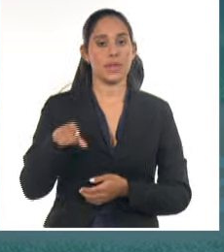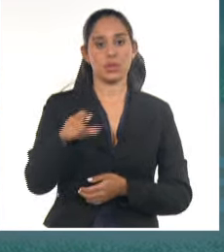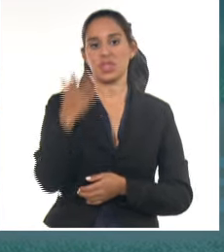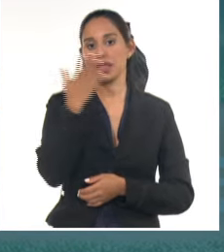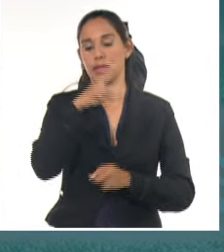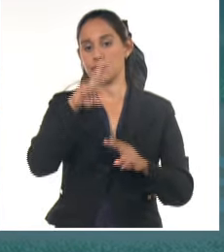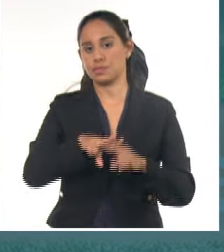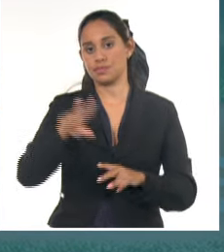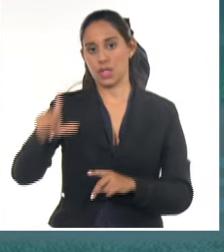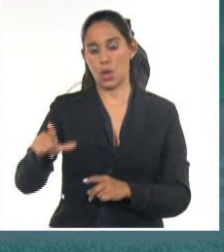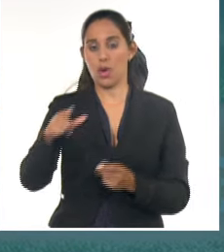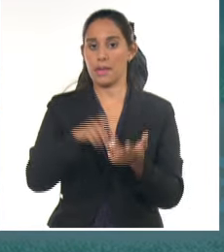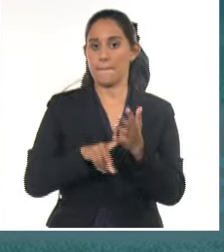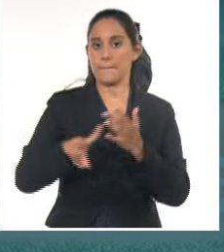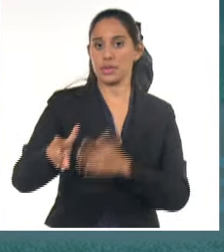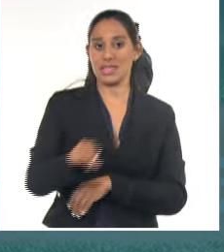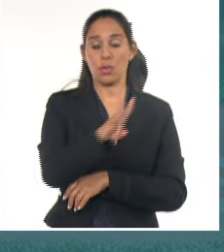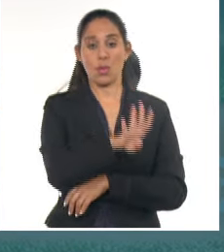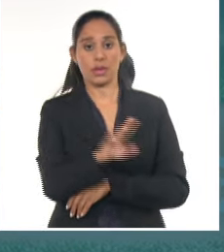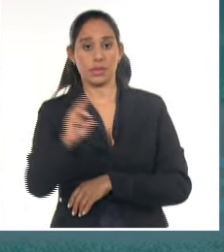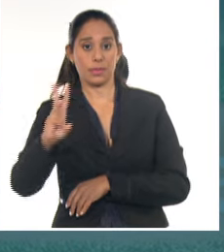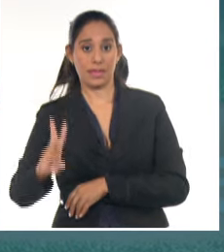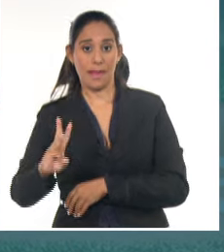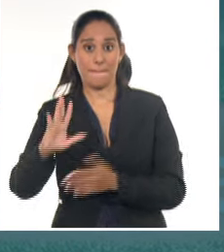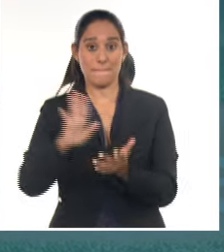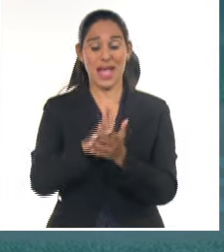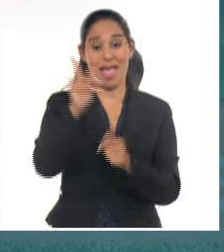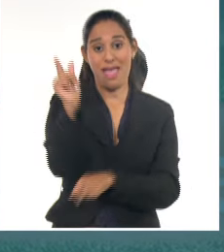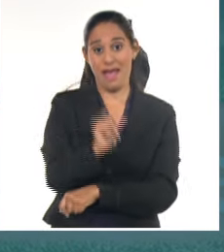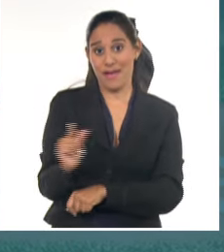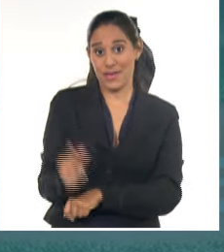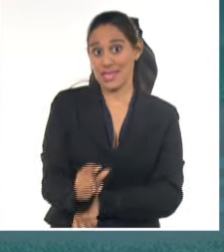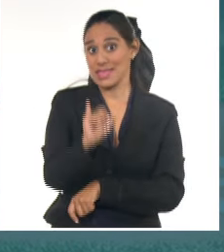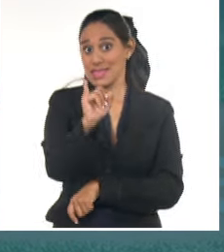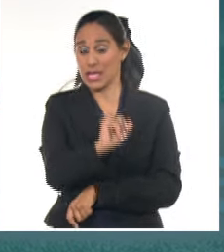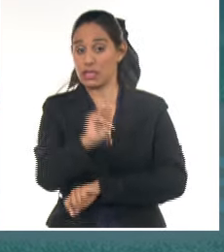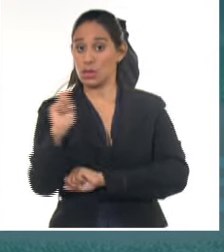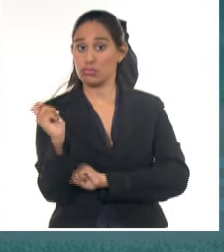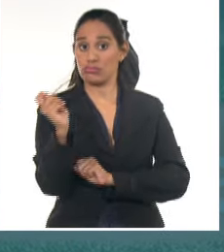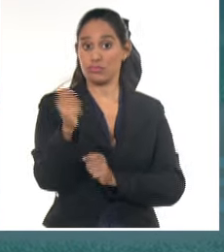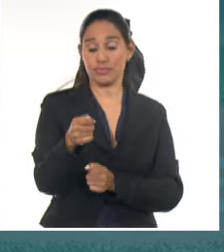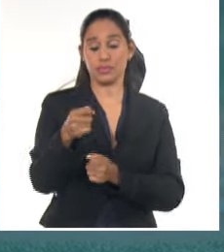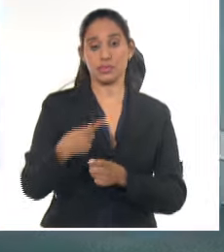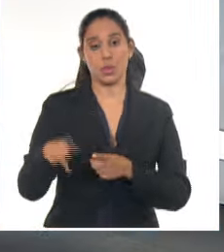impuso 4-3 frente a Mayabeque con el sexto rescate de José Antonio Sánchez.